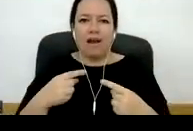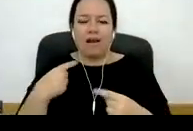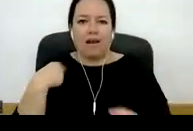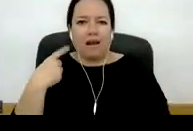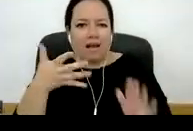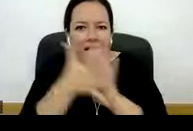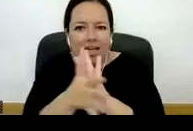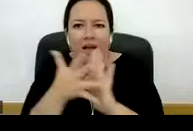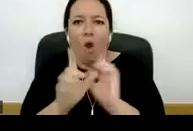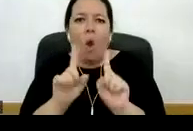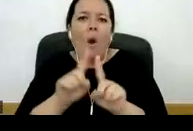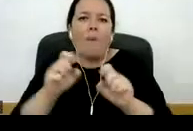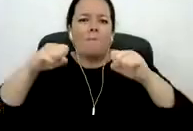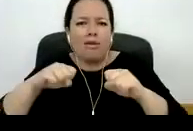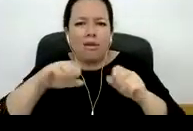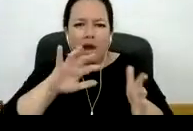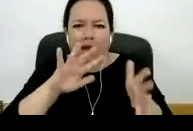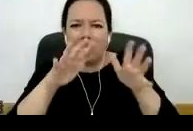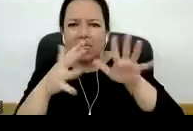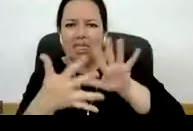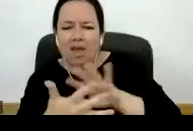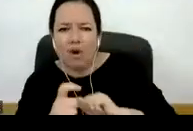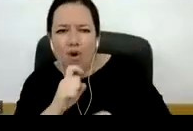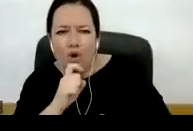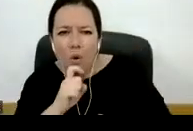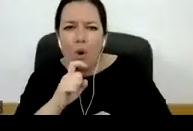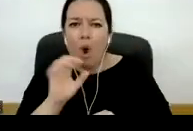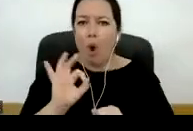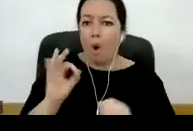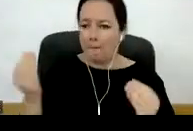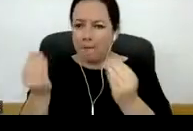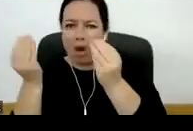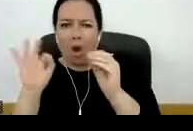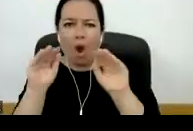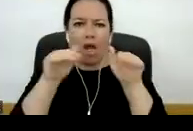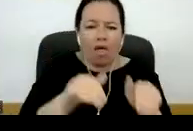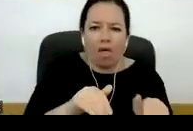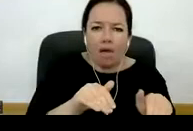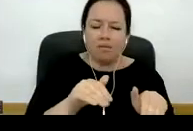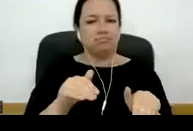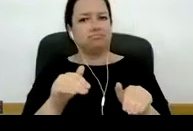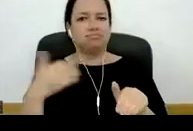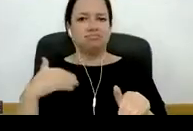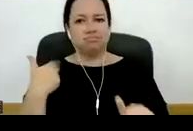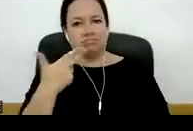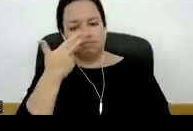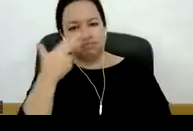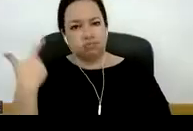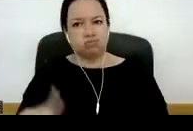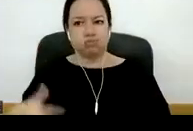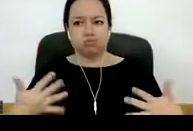cómo se van degenerando, cómo van incluso algunas de ellas mejorando incluso, pues siempre es una